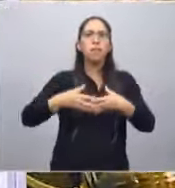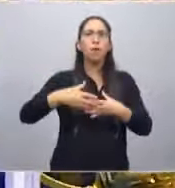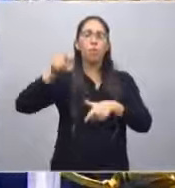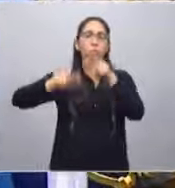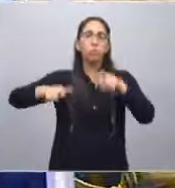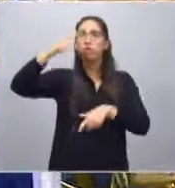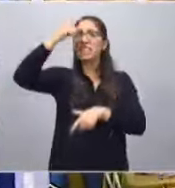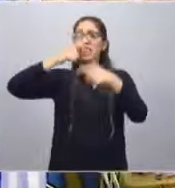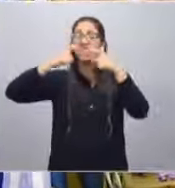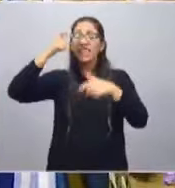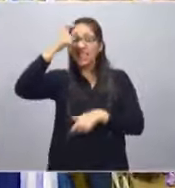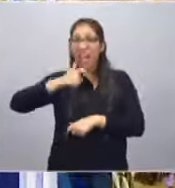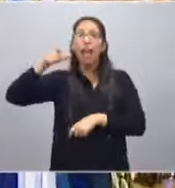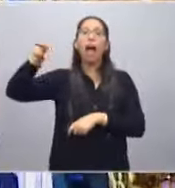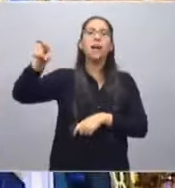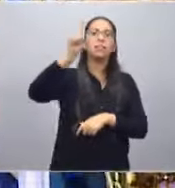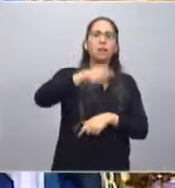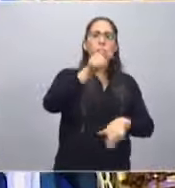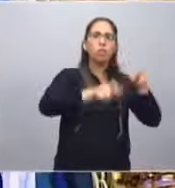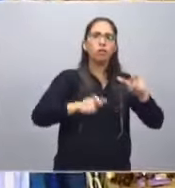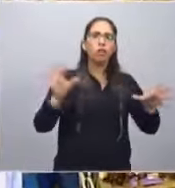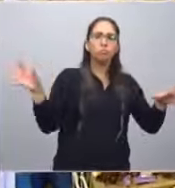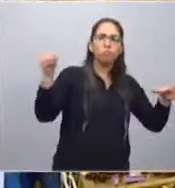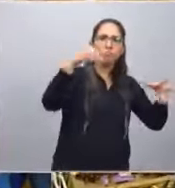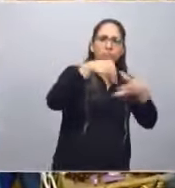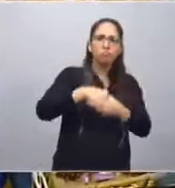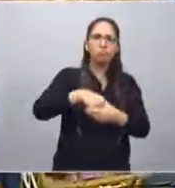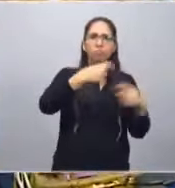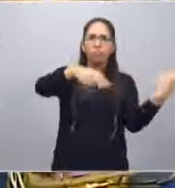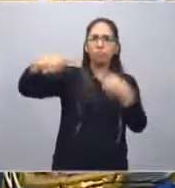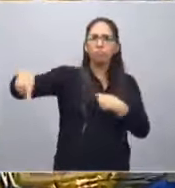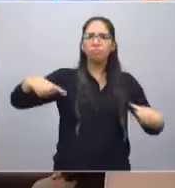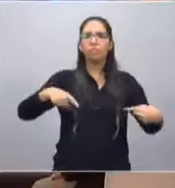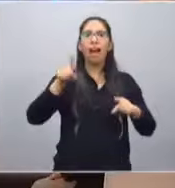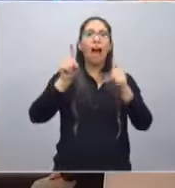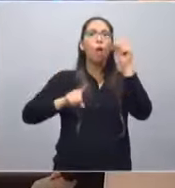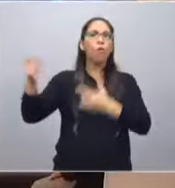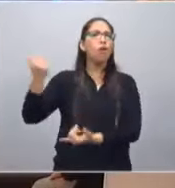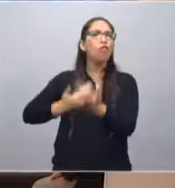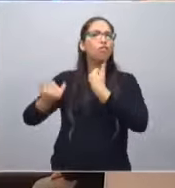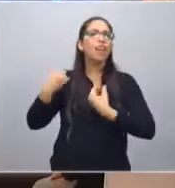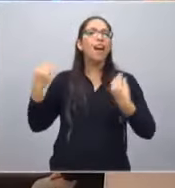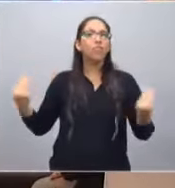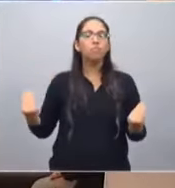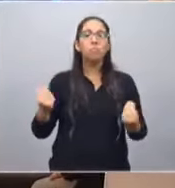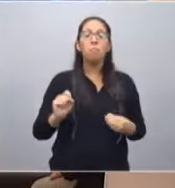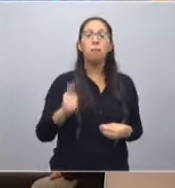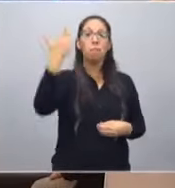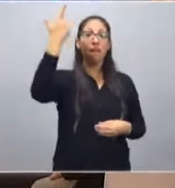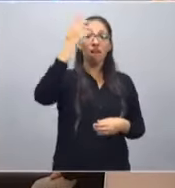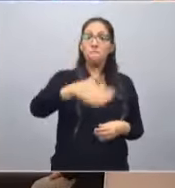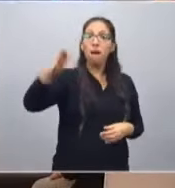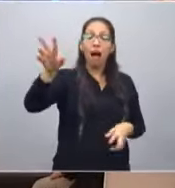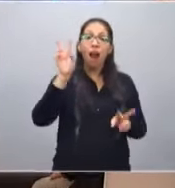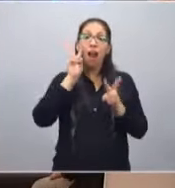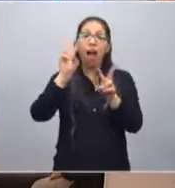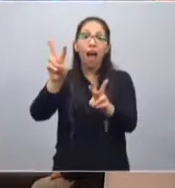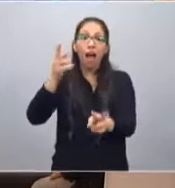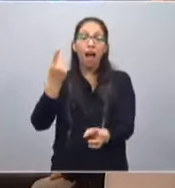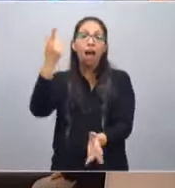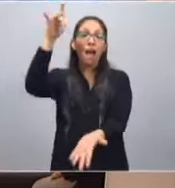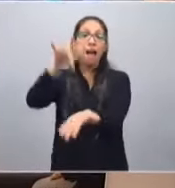ciegas que están acompañando También muchas gracias y muchos y muchas nos contaban que habían conocido el mar fueron al mar por primera